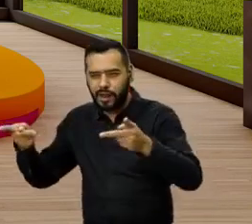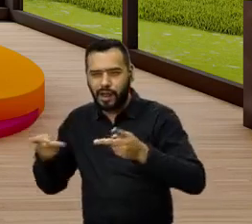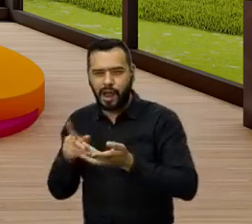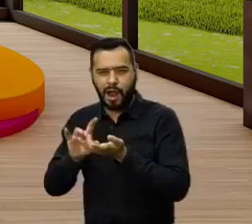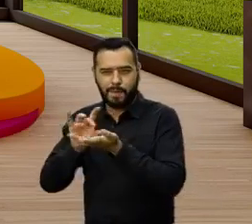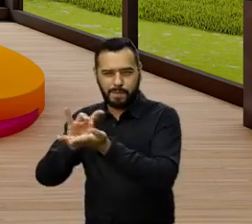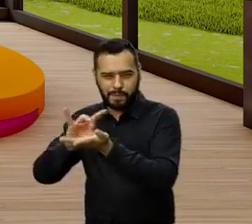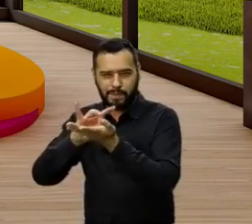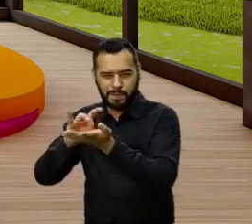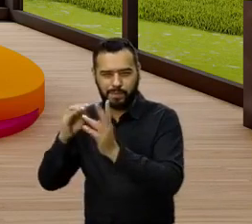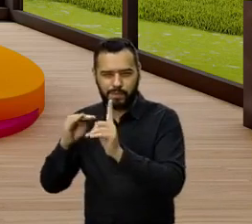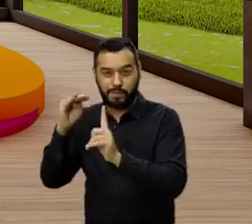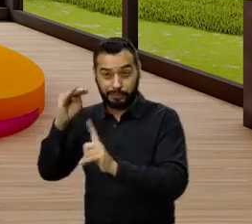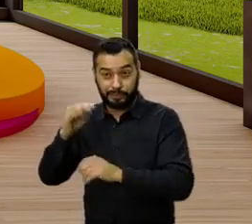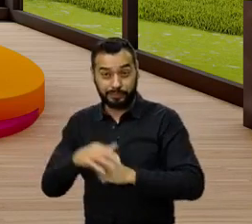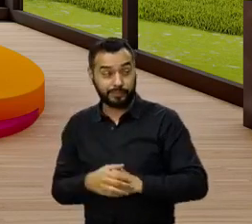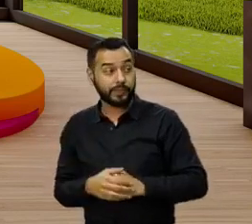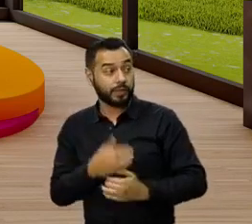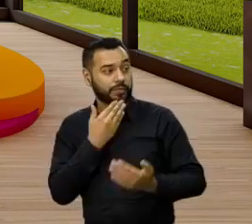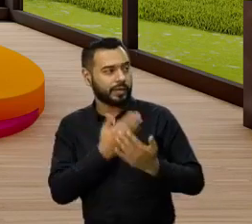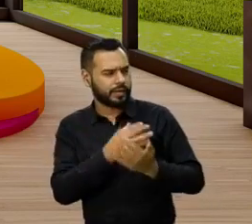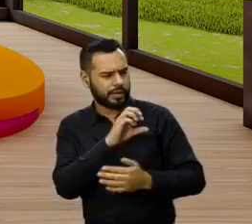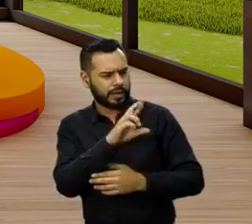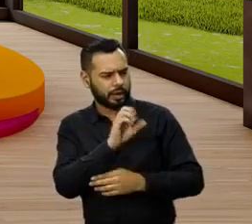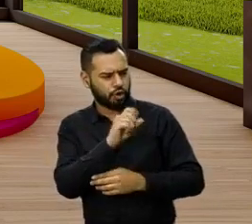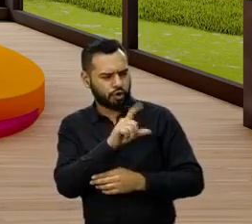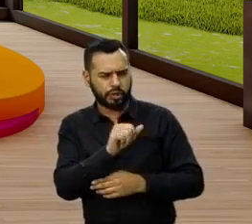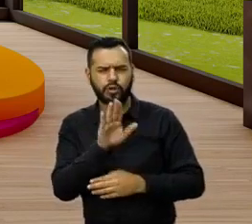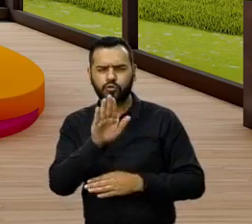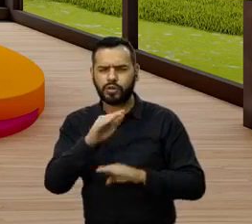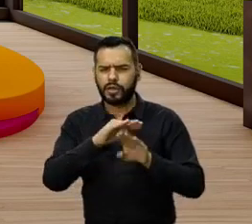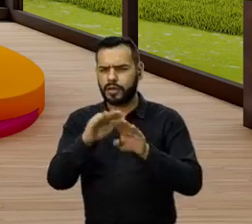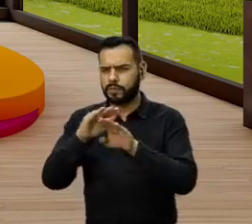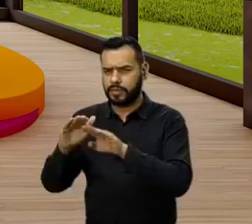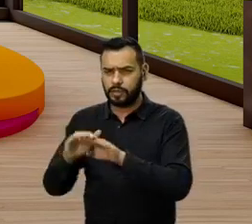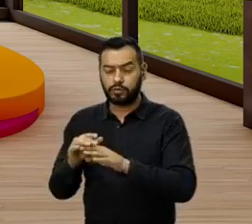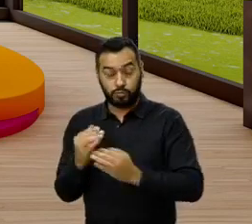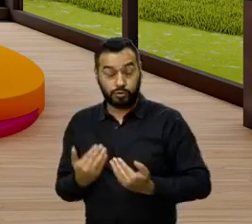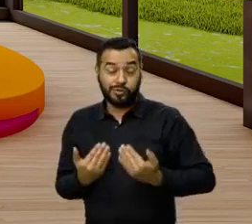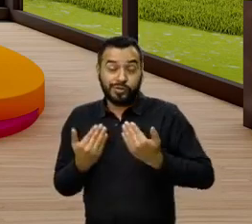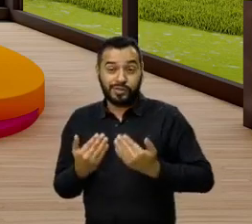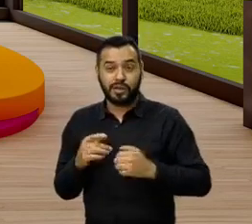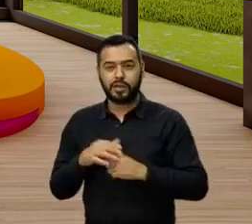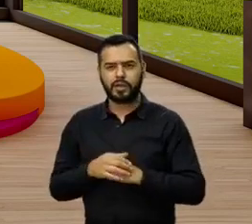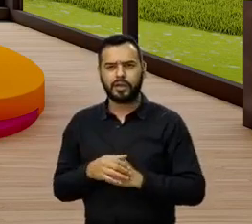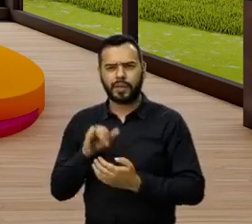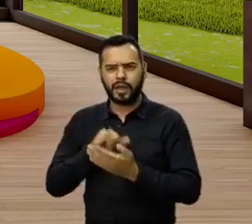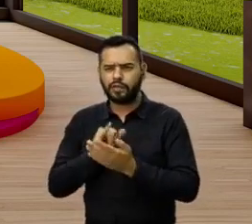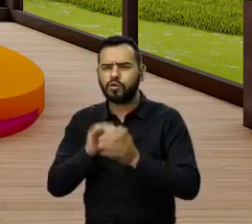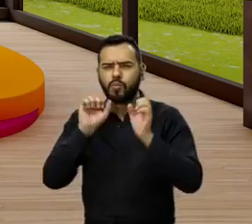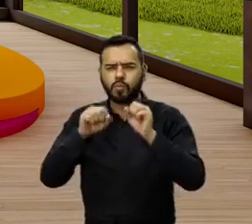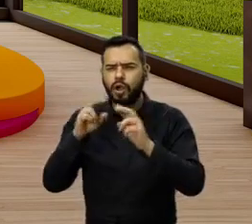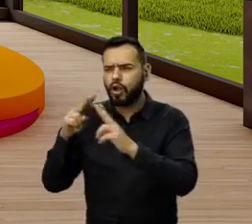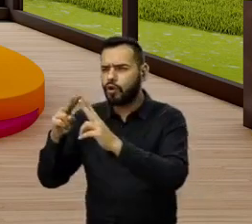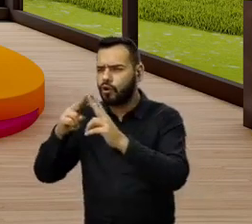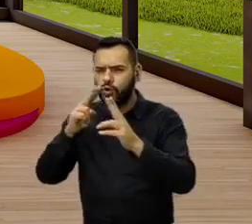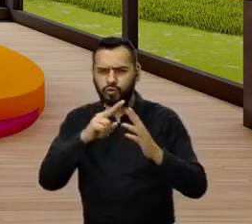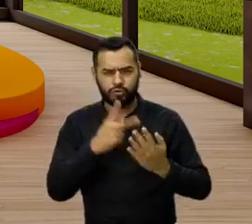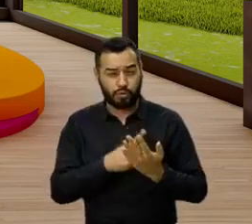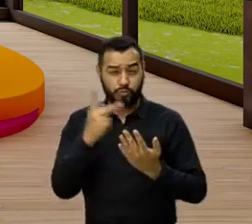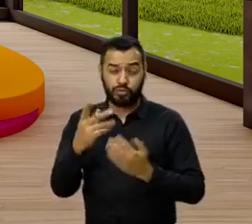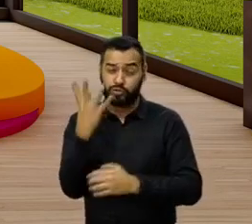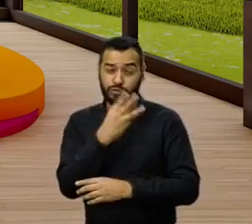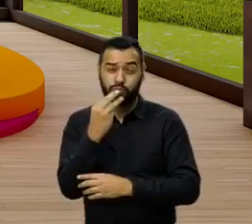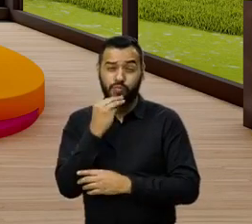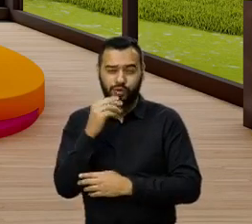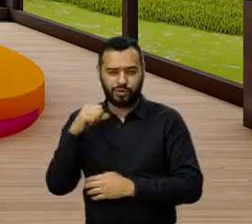apartamento modelo muchas gracias y carolina nuevamente a ustedes por la invitación por poder permitir que puedan ustedes conocer más de un proyecto tan